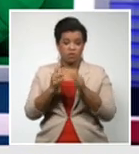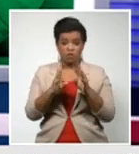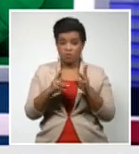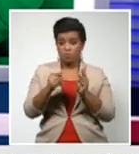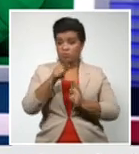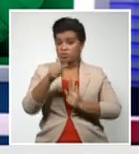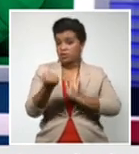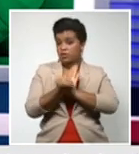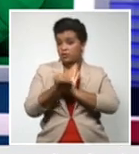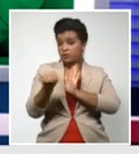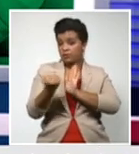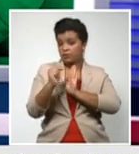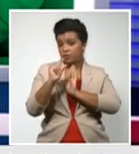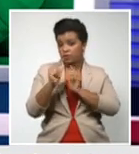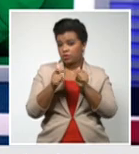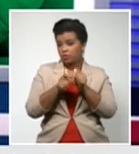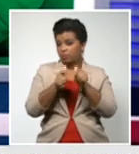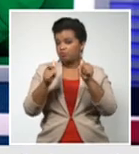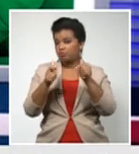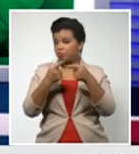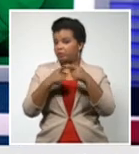ido incrementando, pero que